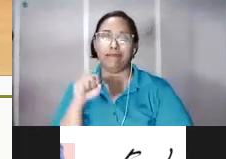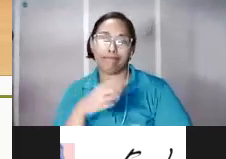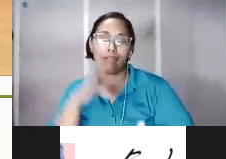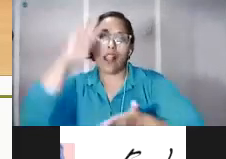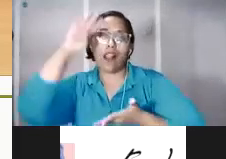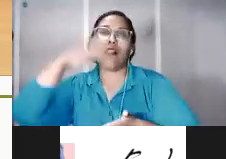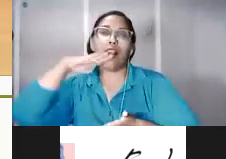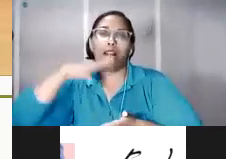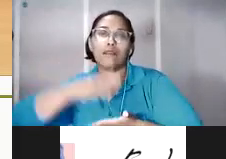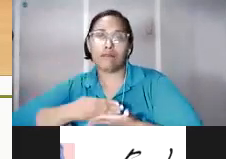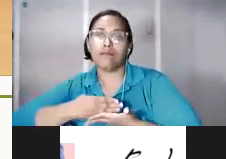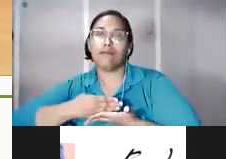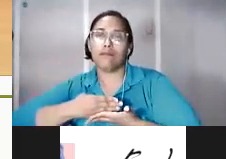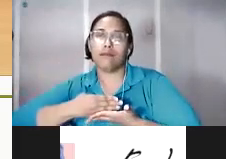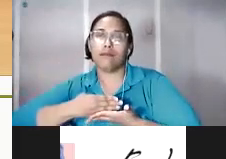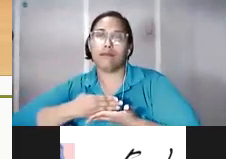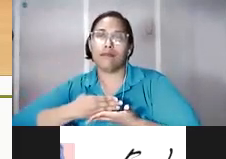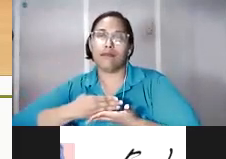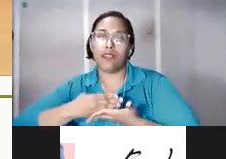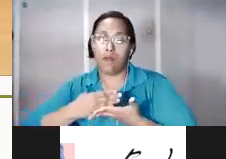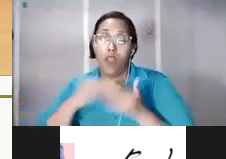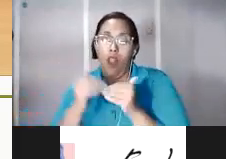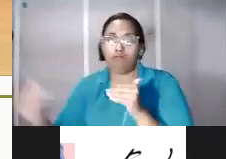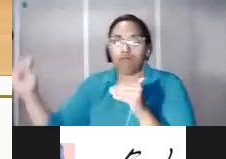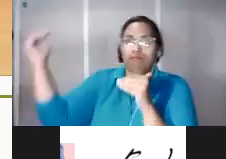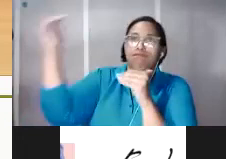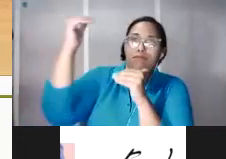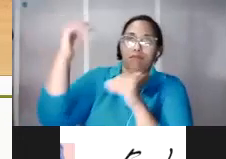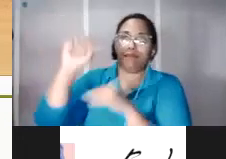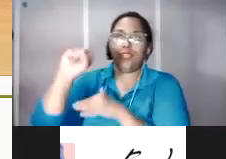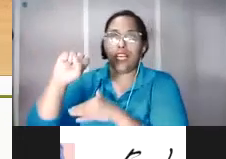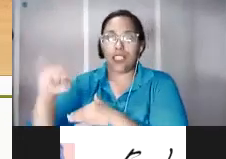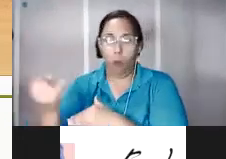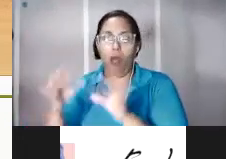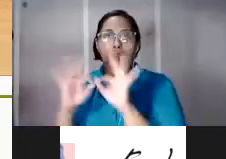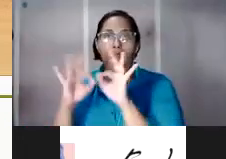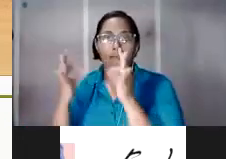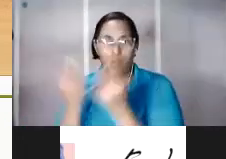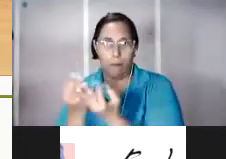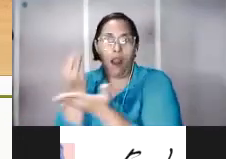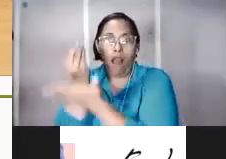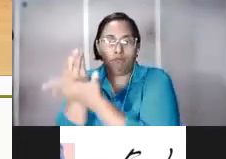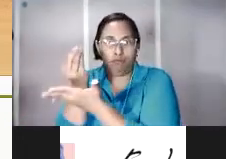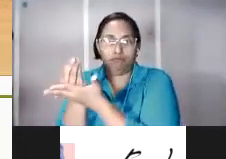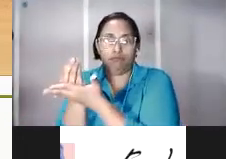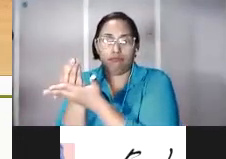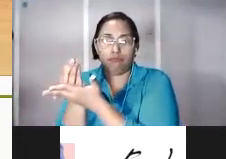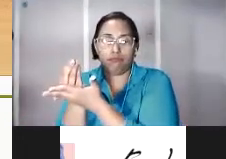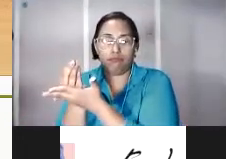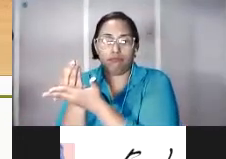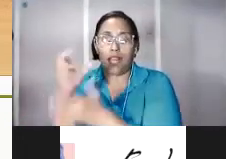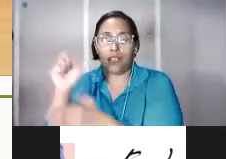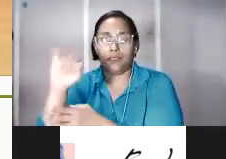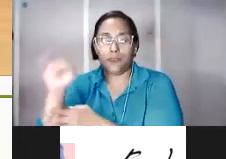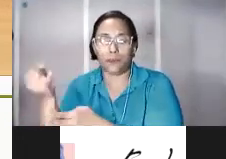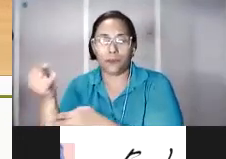hijas de los jerarcas de San Juan, de las familias rectoras, de la gente rica de